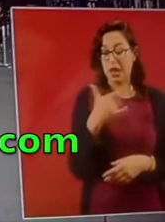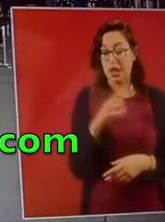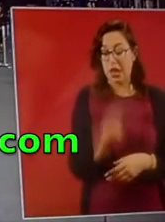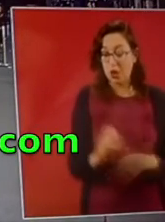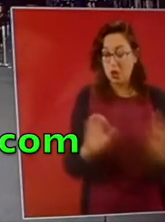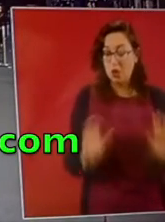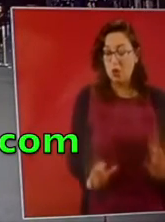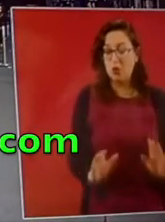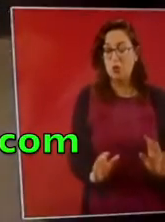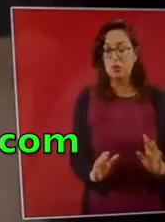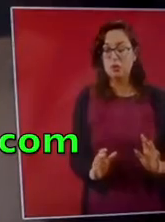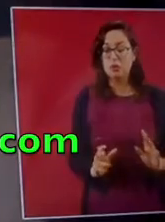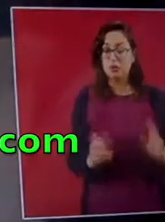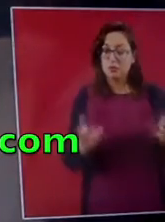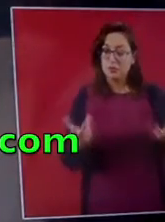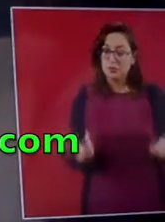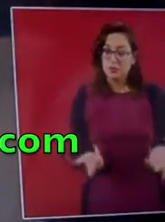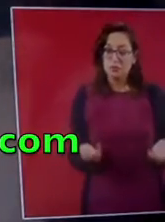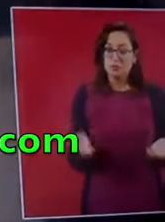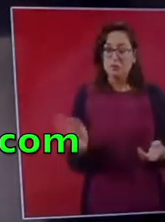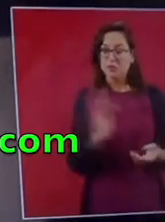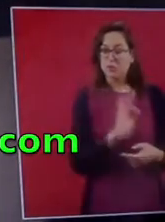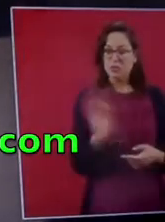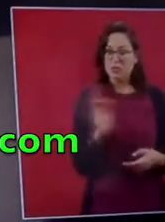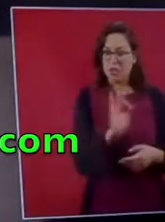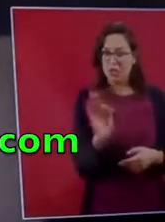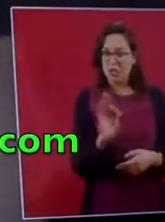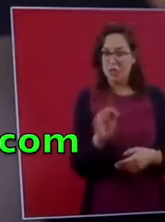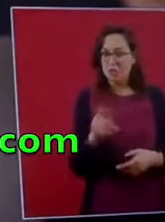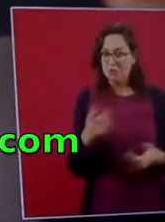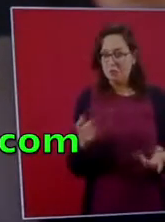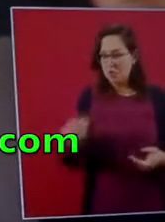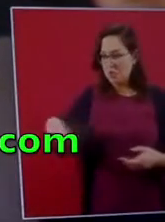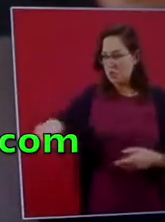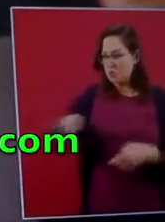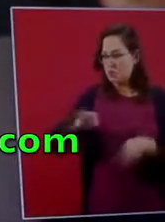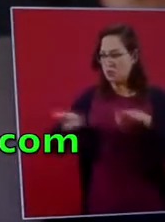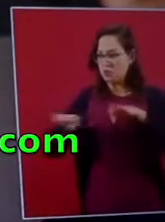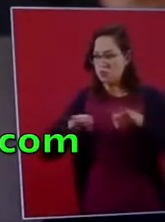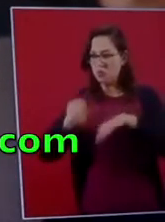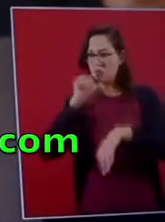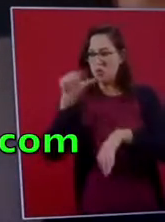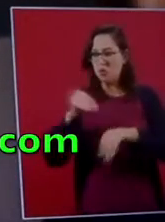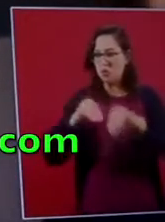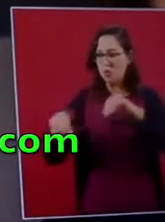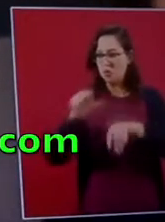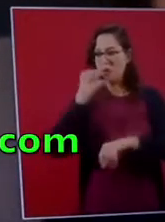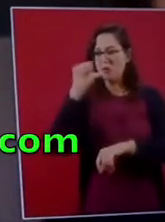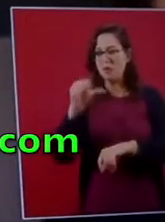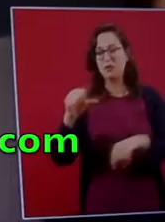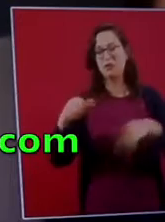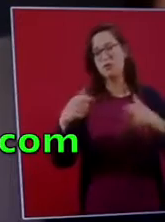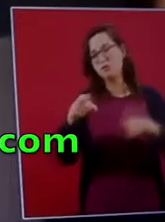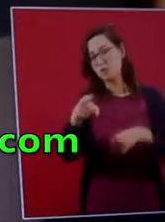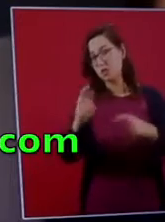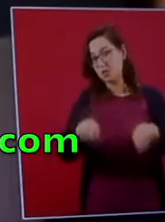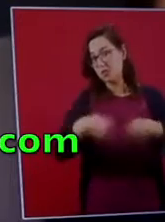también escuchar, antes de escuchar a don Ramiro Hernández y al